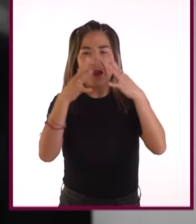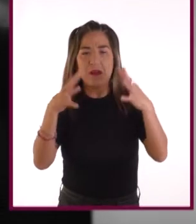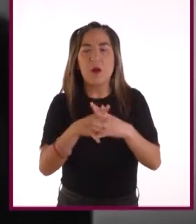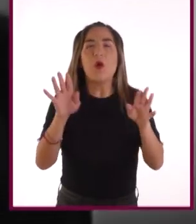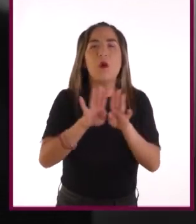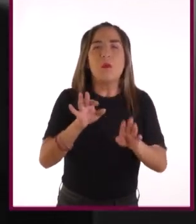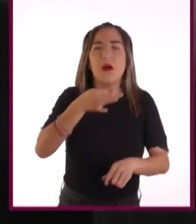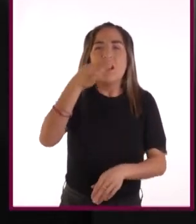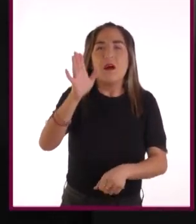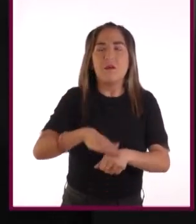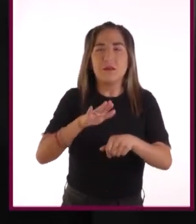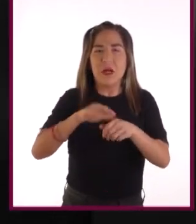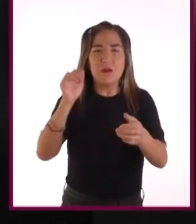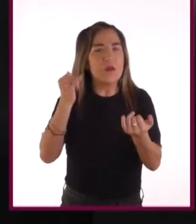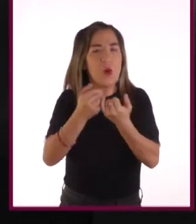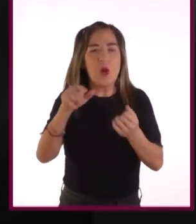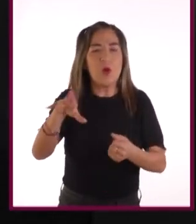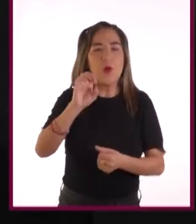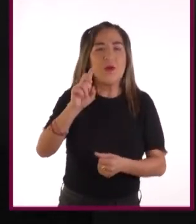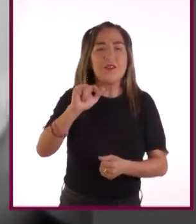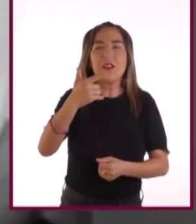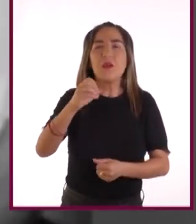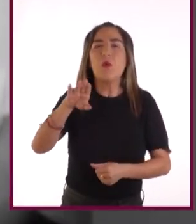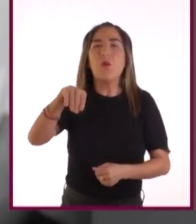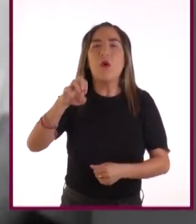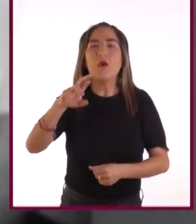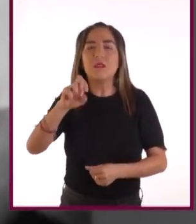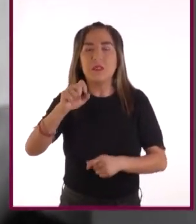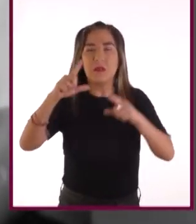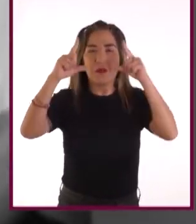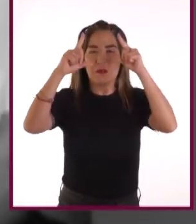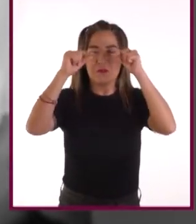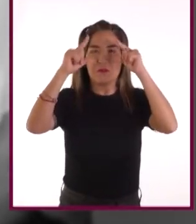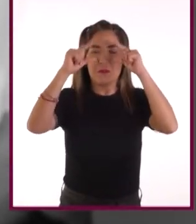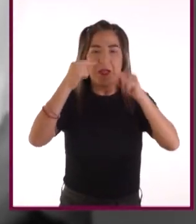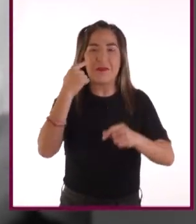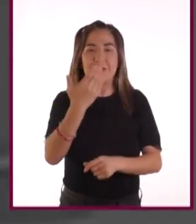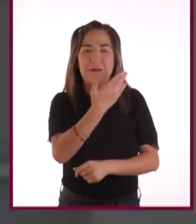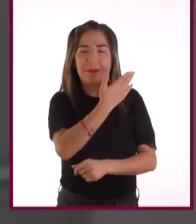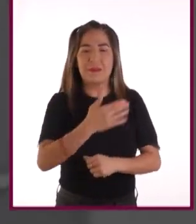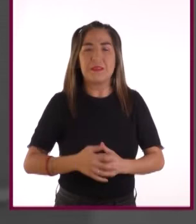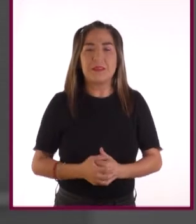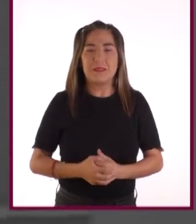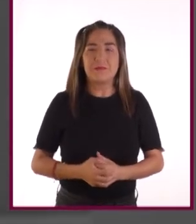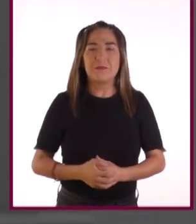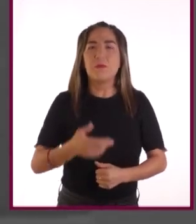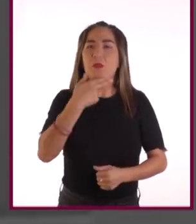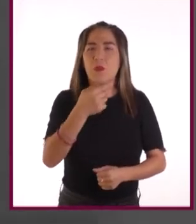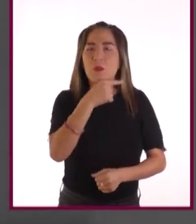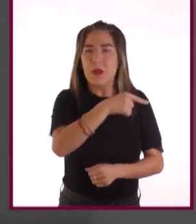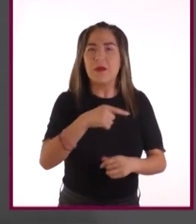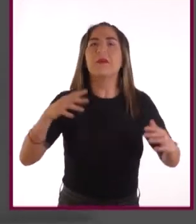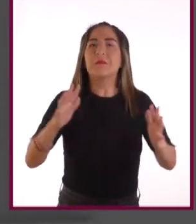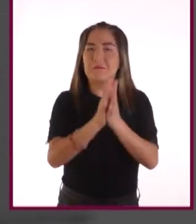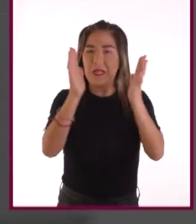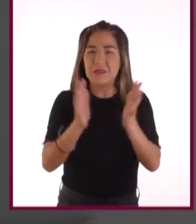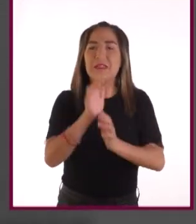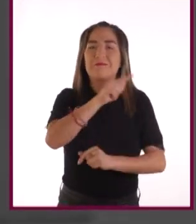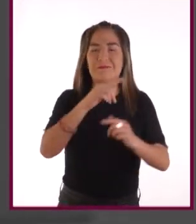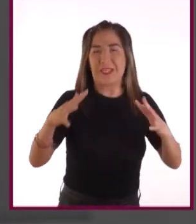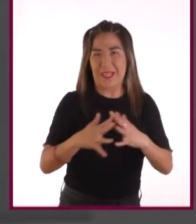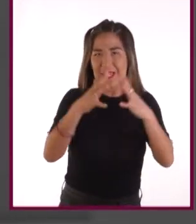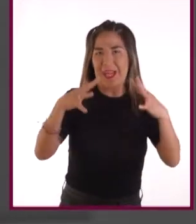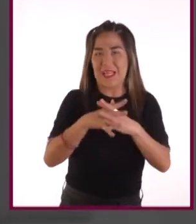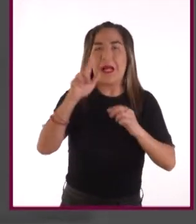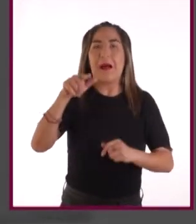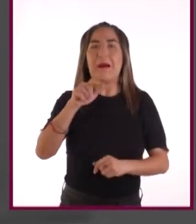clave Morse con sus ojos, Dimara. Se trata del aviador naval estadounidense Jeremiah Denton, quien participó en la guerra